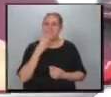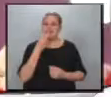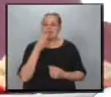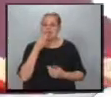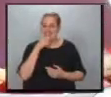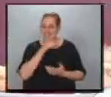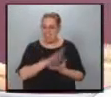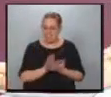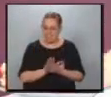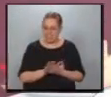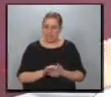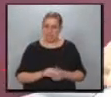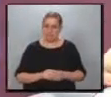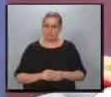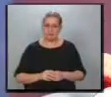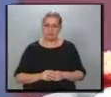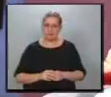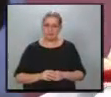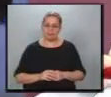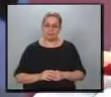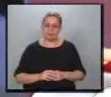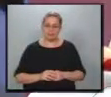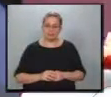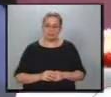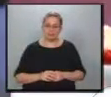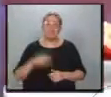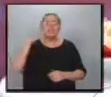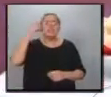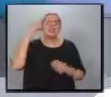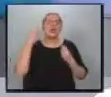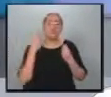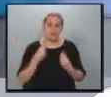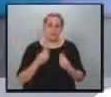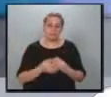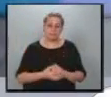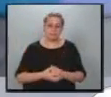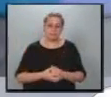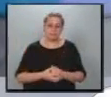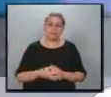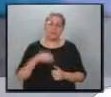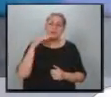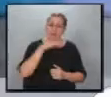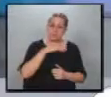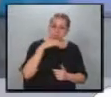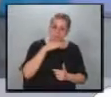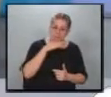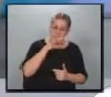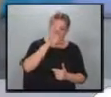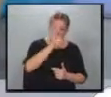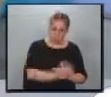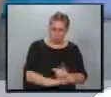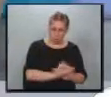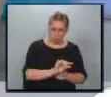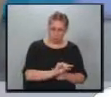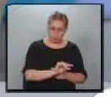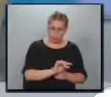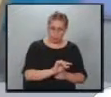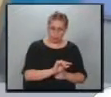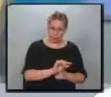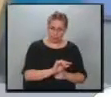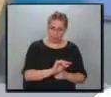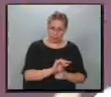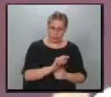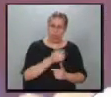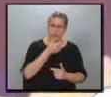vamos a hablar del maridaje, ni mucho menos. Pero la idea es ver cómo este vino, que es el más económico y que tiene muy